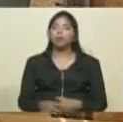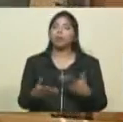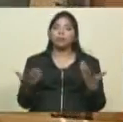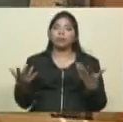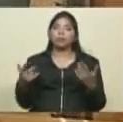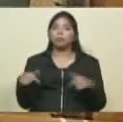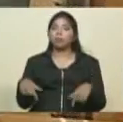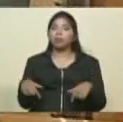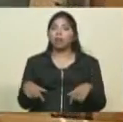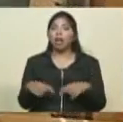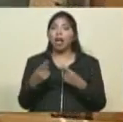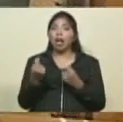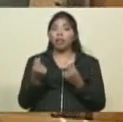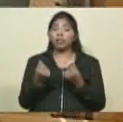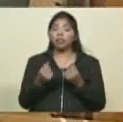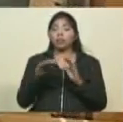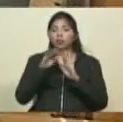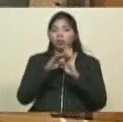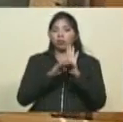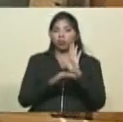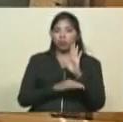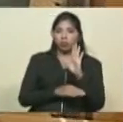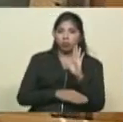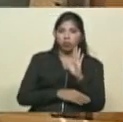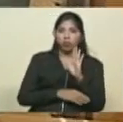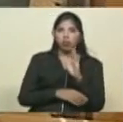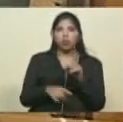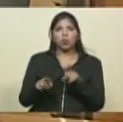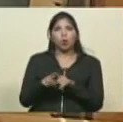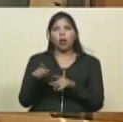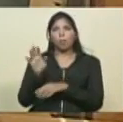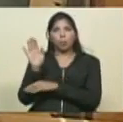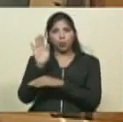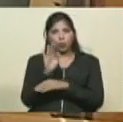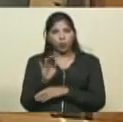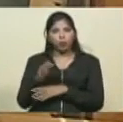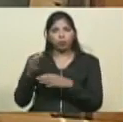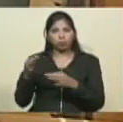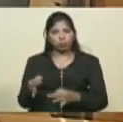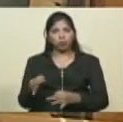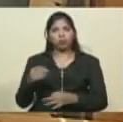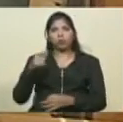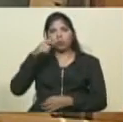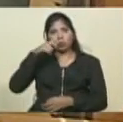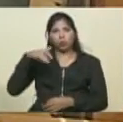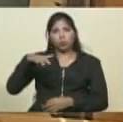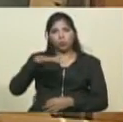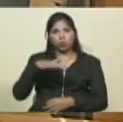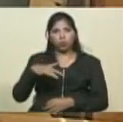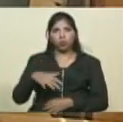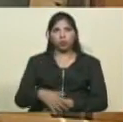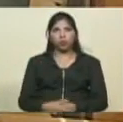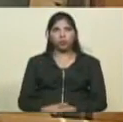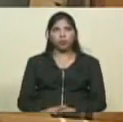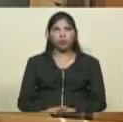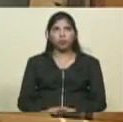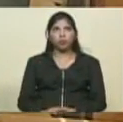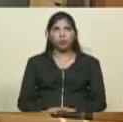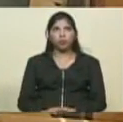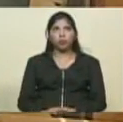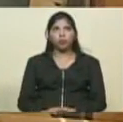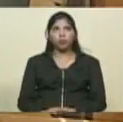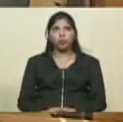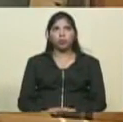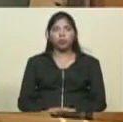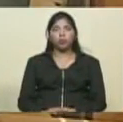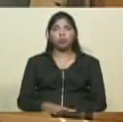acciones en materia económica procuran la protección del pueblo venezolano en contra del plan Trump Borges que se viene desarrollando